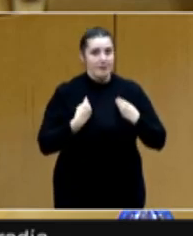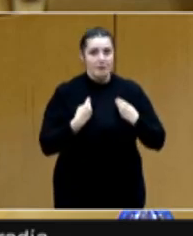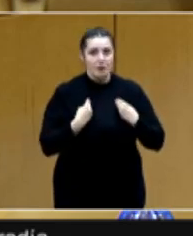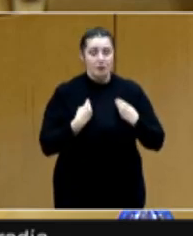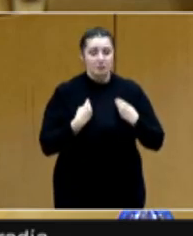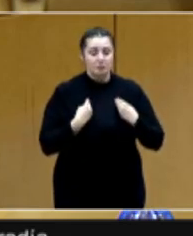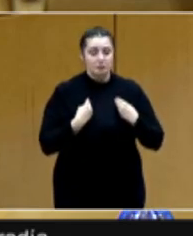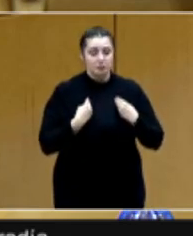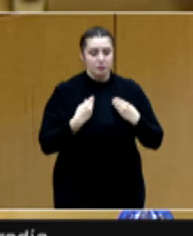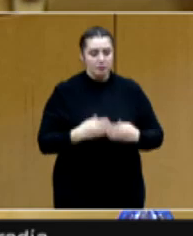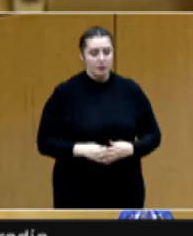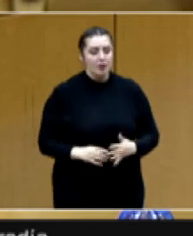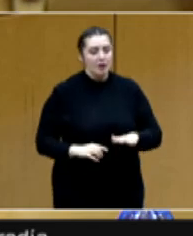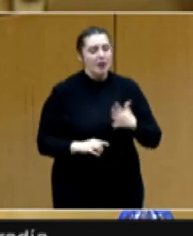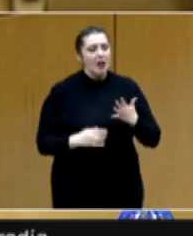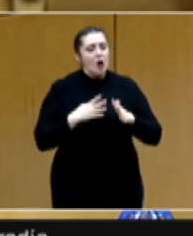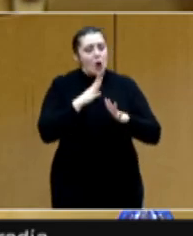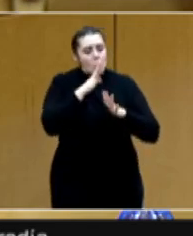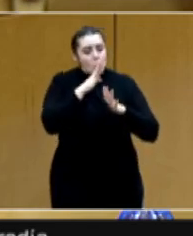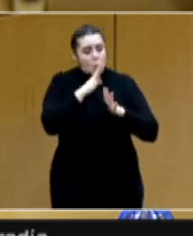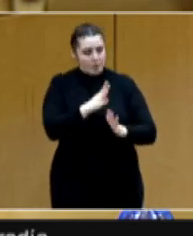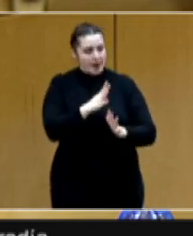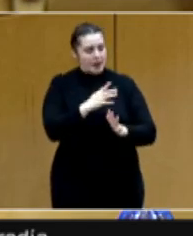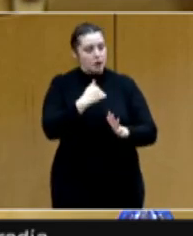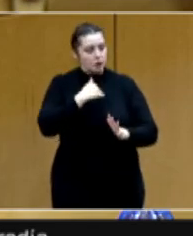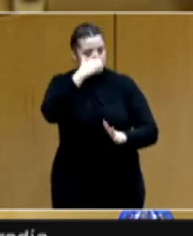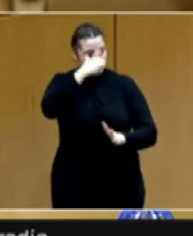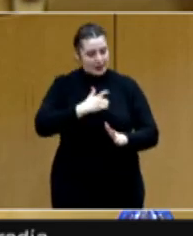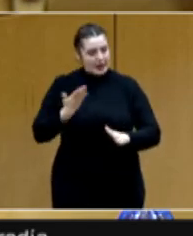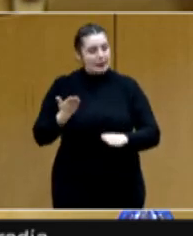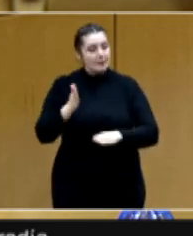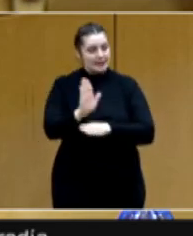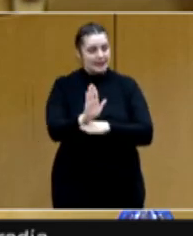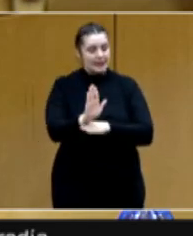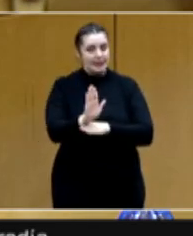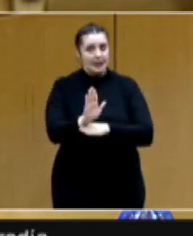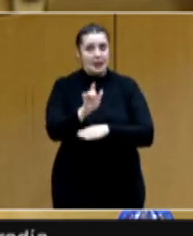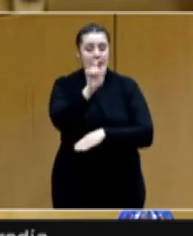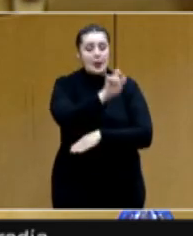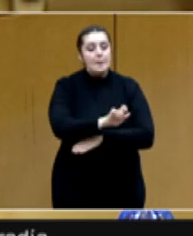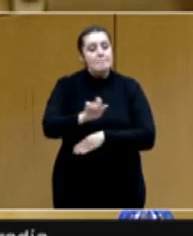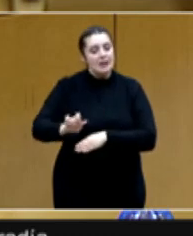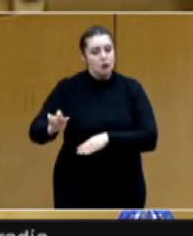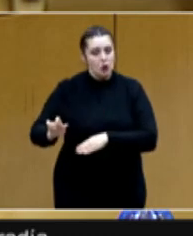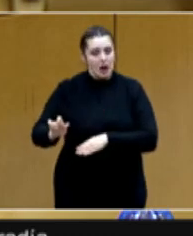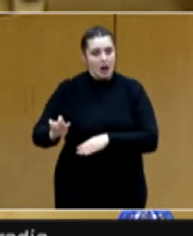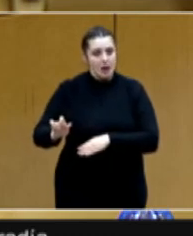nueve años el representante de las personas